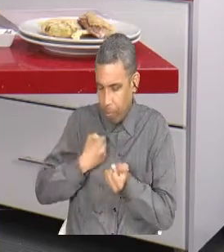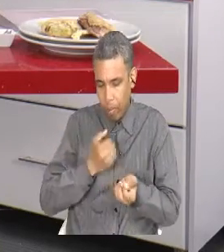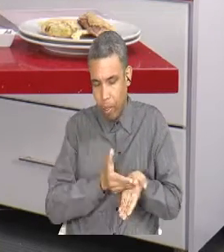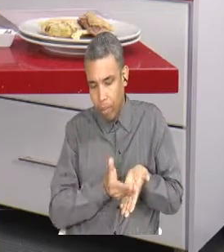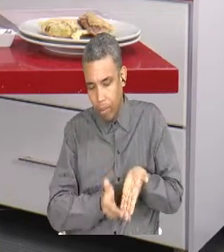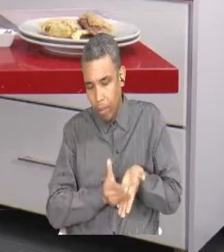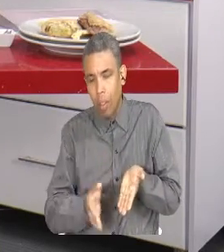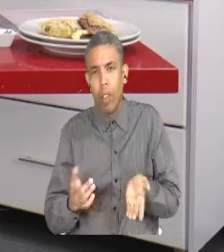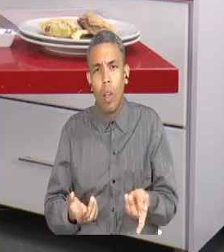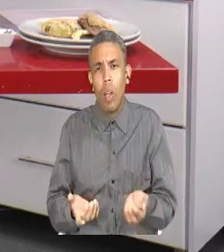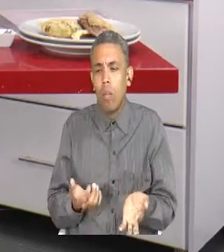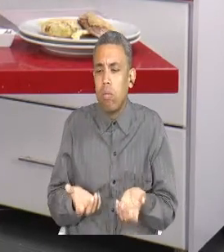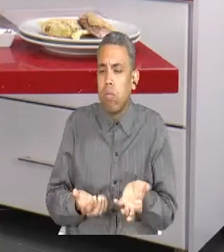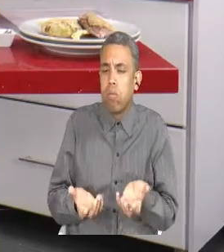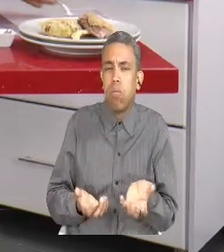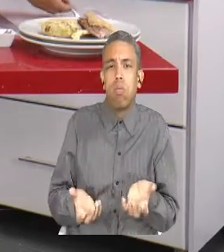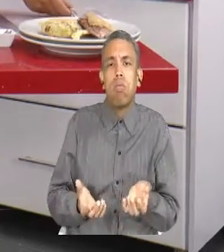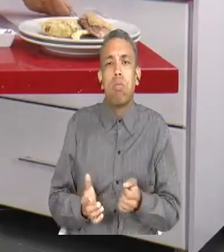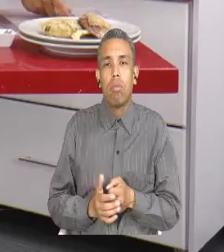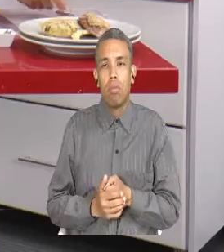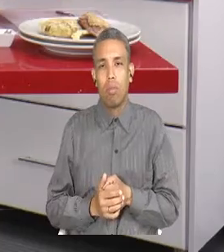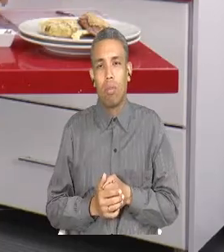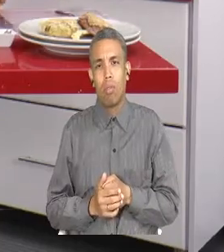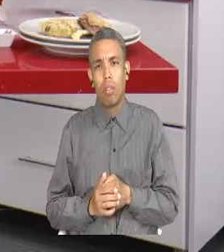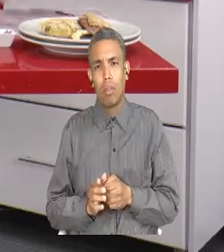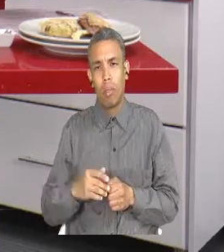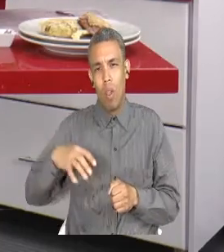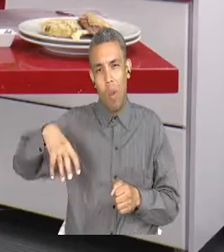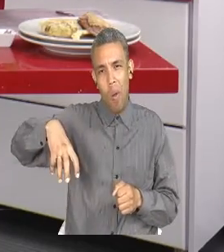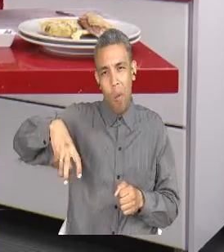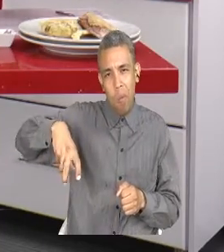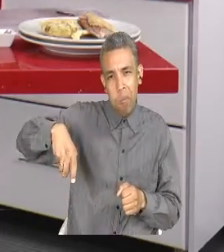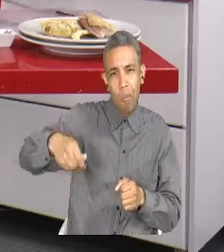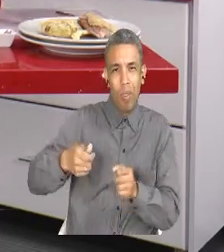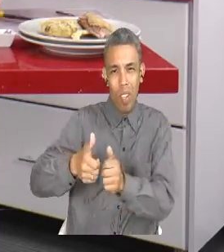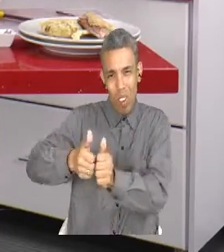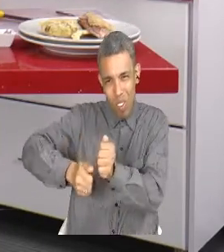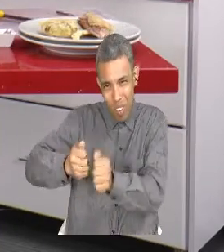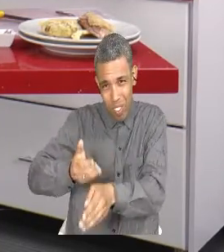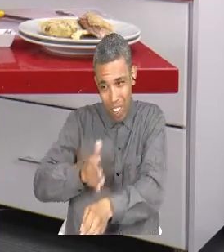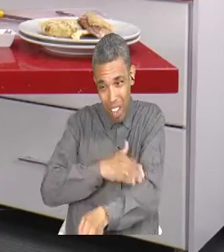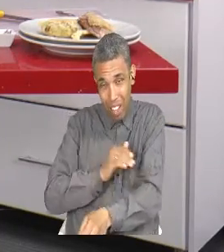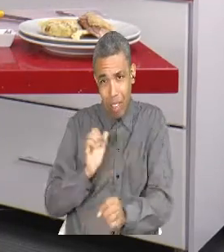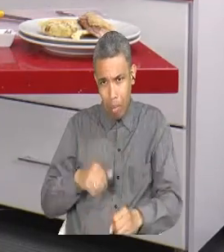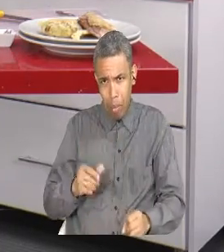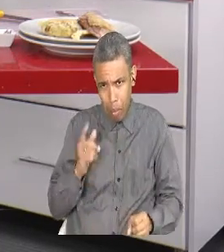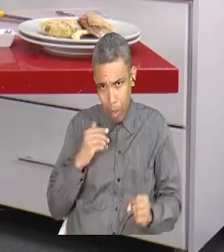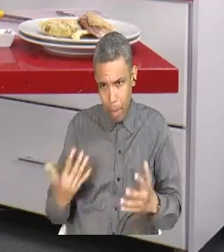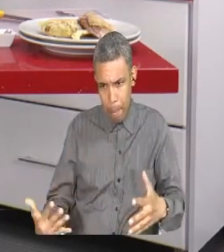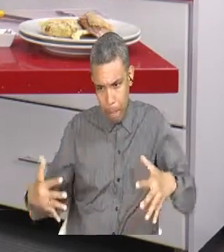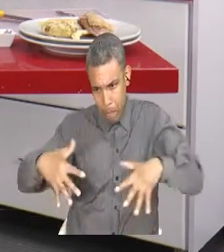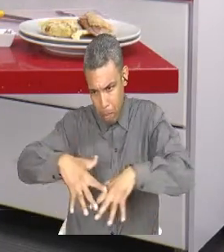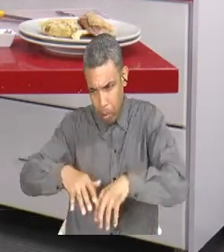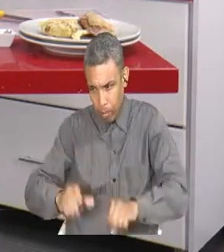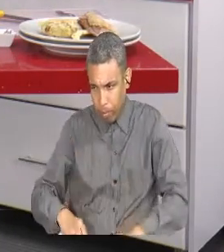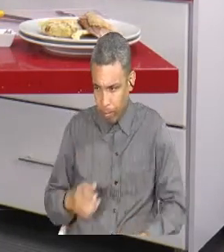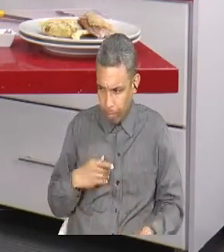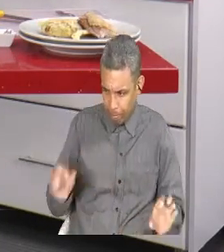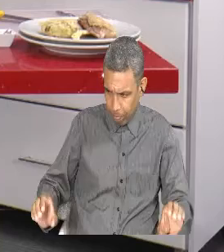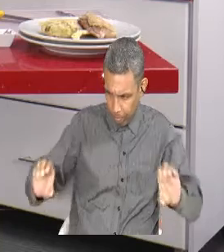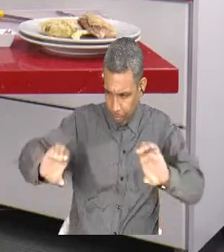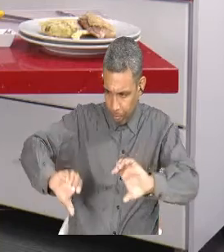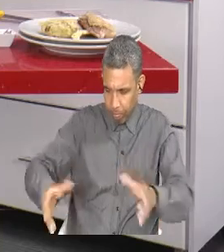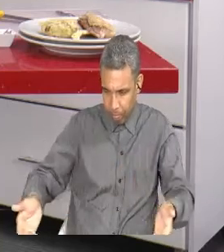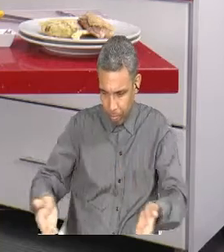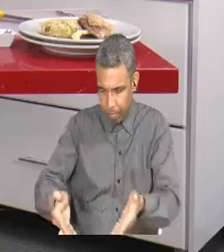tiene la salsa, la naranja, la crema de leche, uh-huh, es más que suficiente para